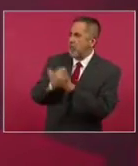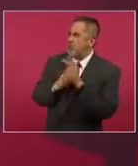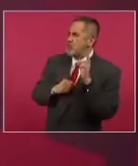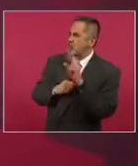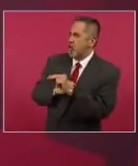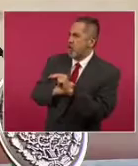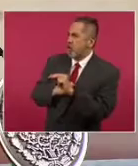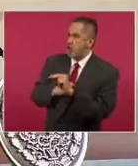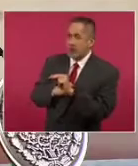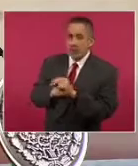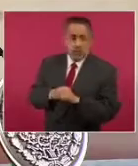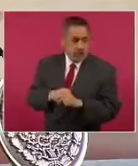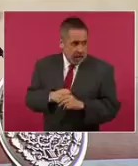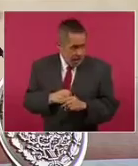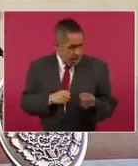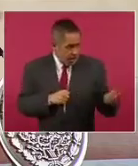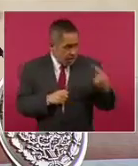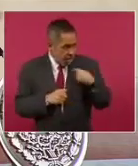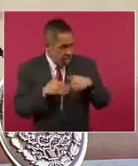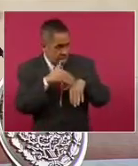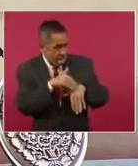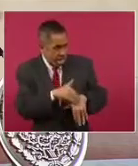como no lo permitió